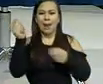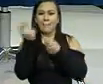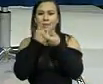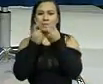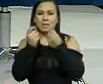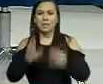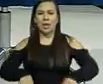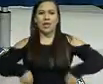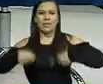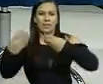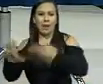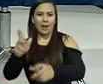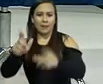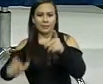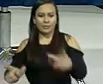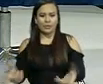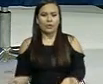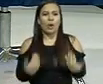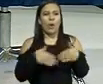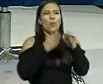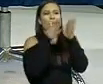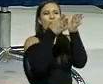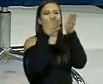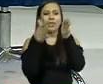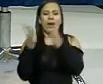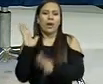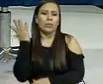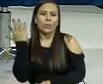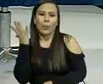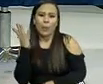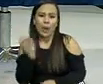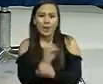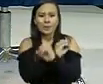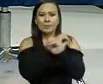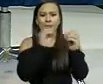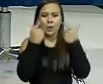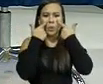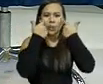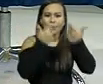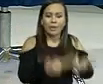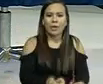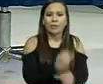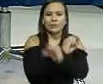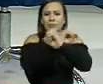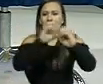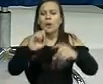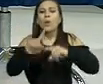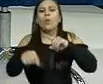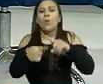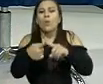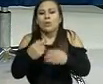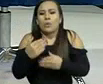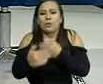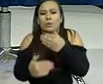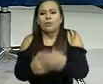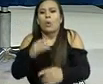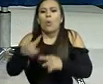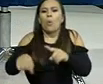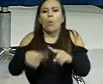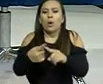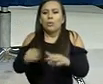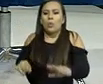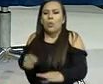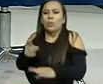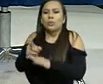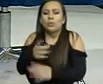estos antecedentes asambleísta suero como se cumple el proceso que más falta cuando se realizaría finalmente el juicio político a